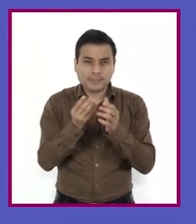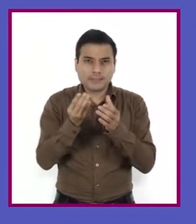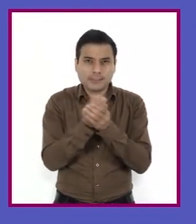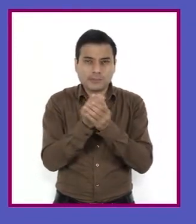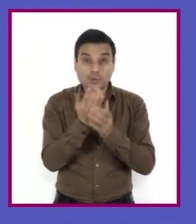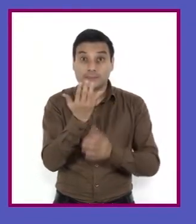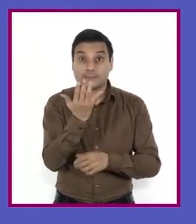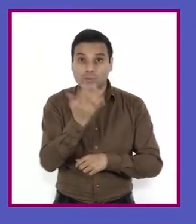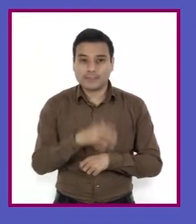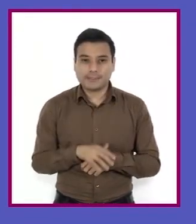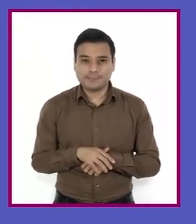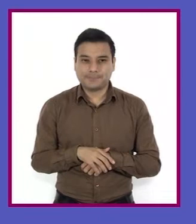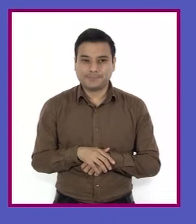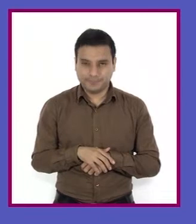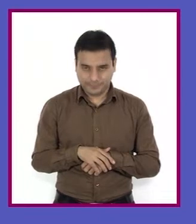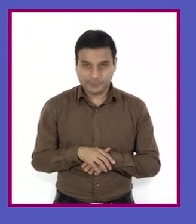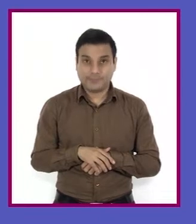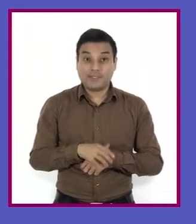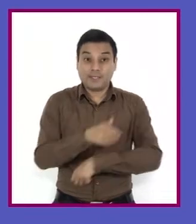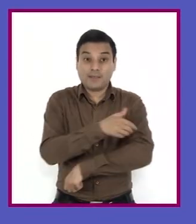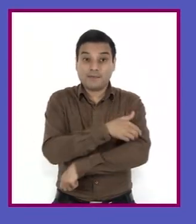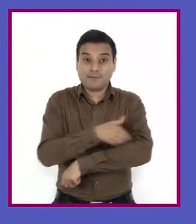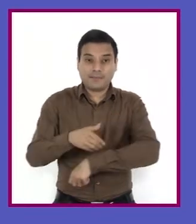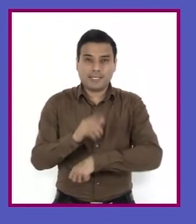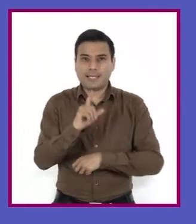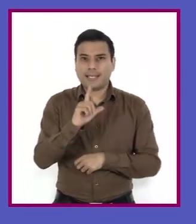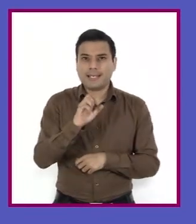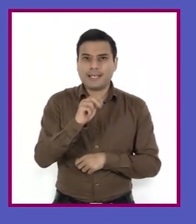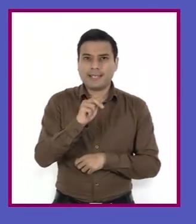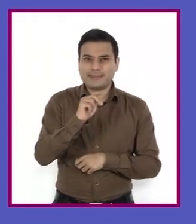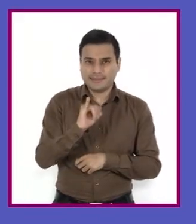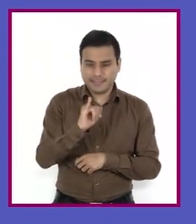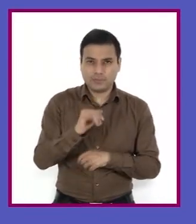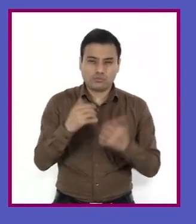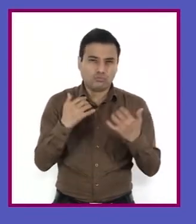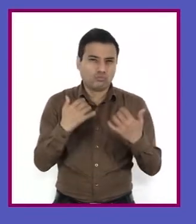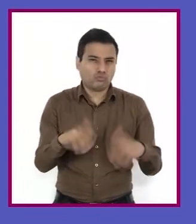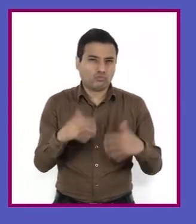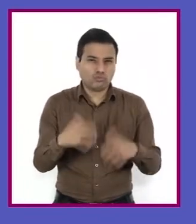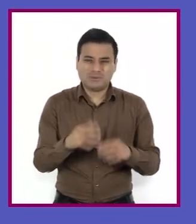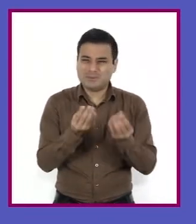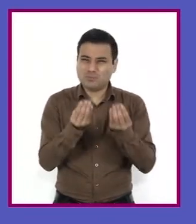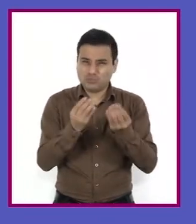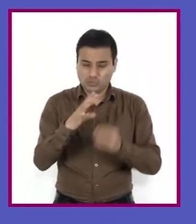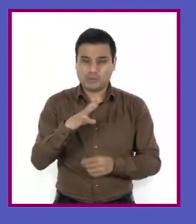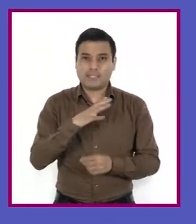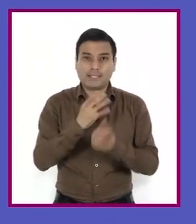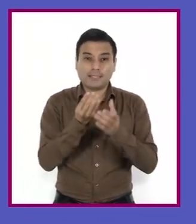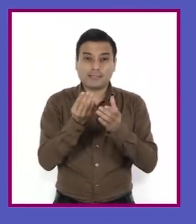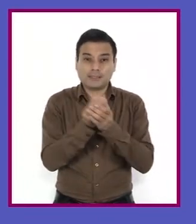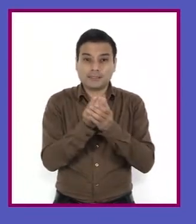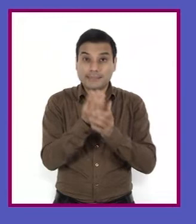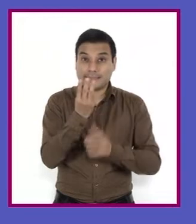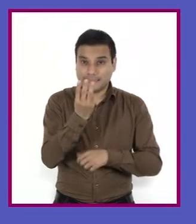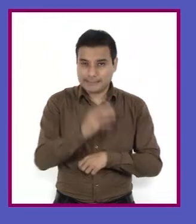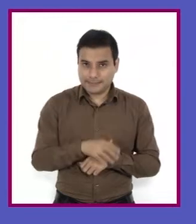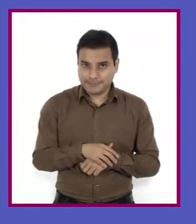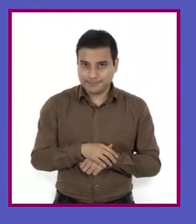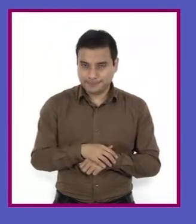familia Lentiburalensi es la mejor representada en México, agrupando a tres géneros: